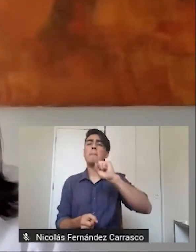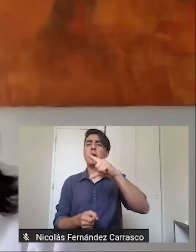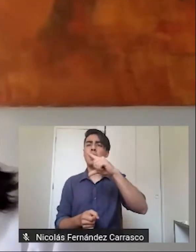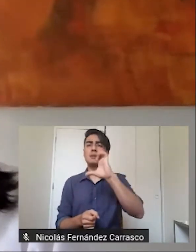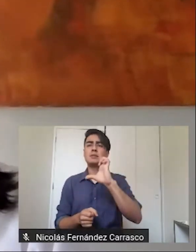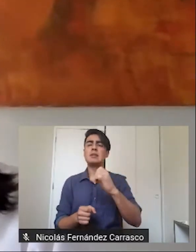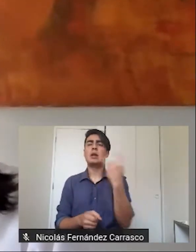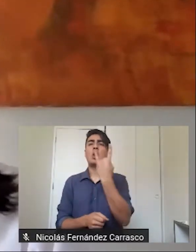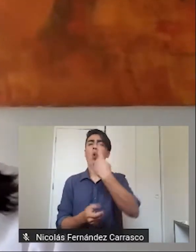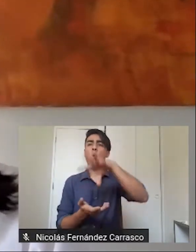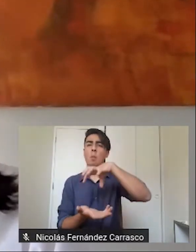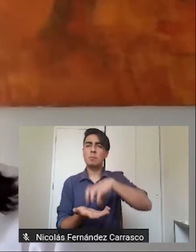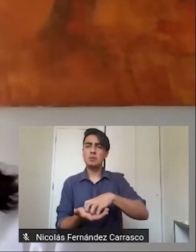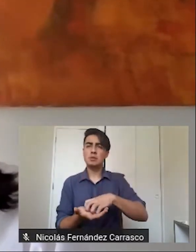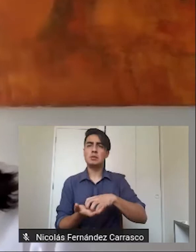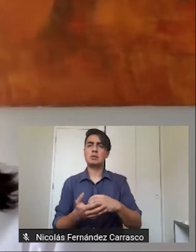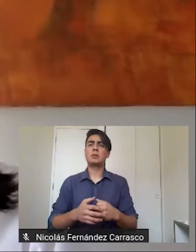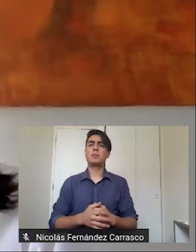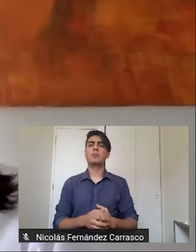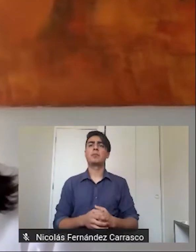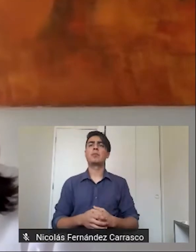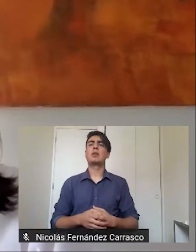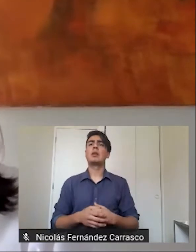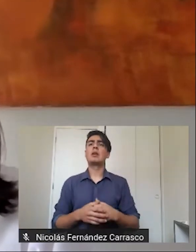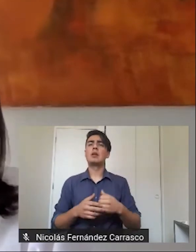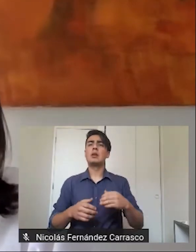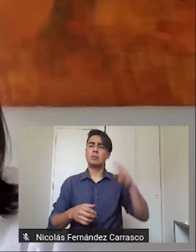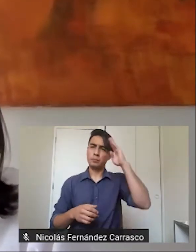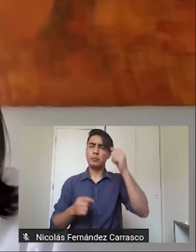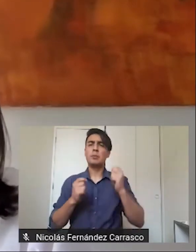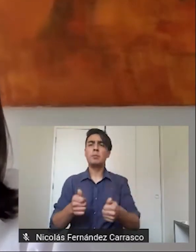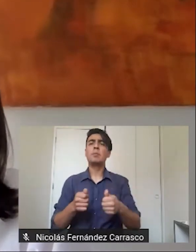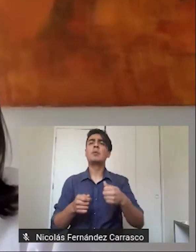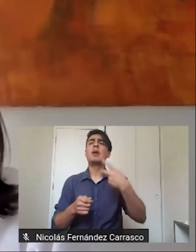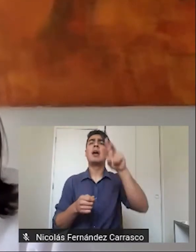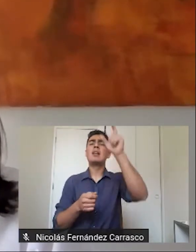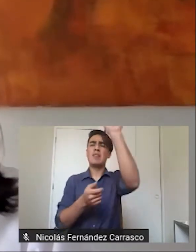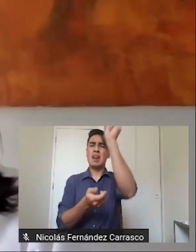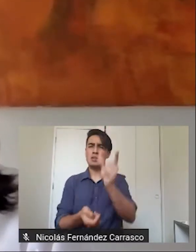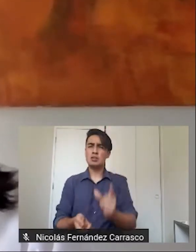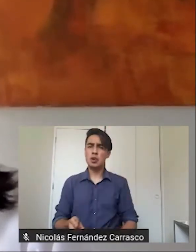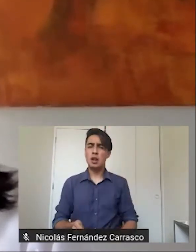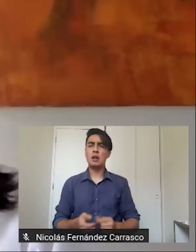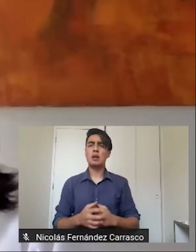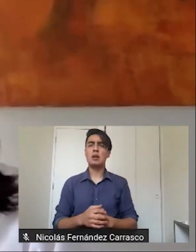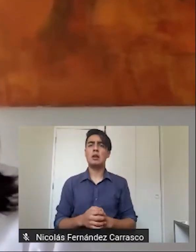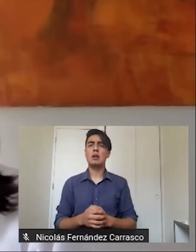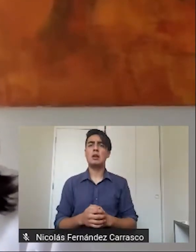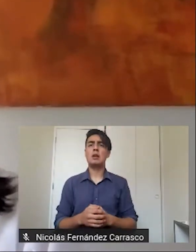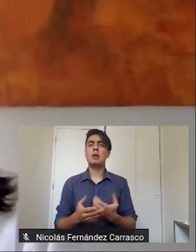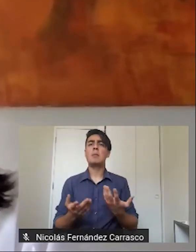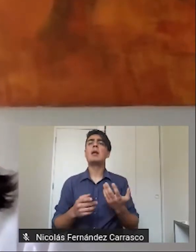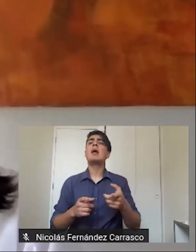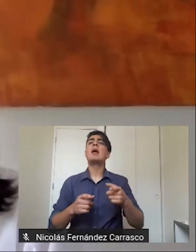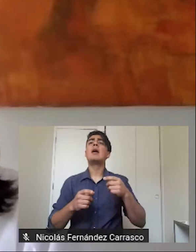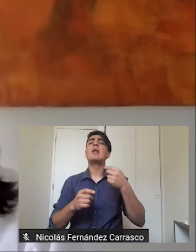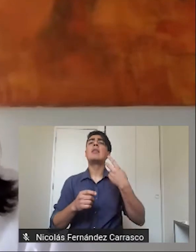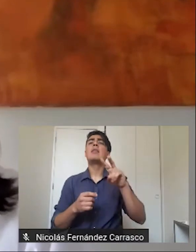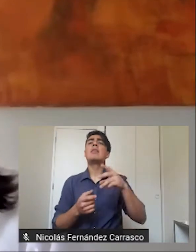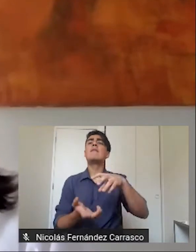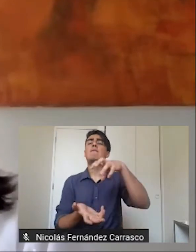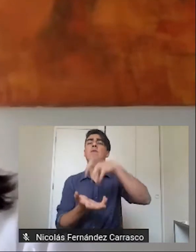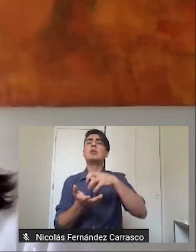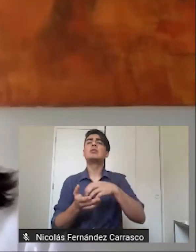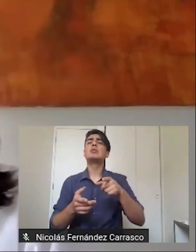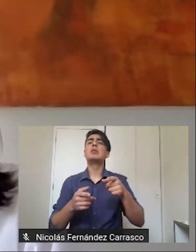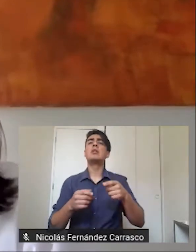muy bienvenidos. Como señalaba al inicio, para nuestra facultad es de gran orgullo poder materializar este